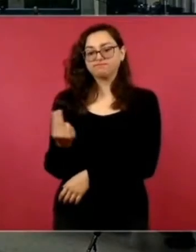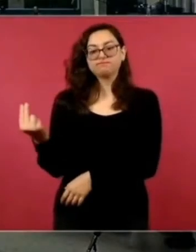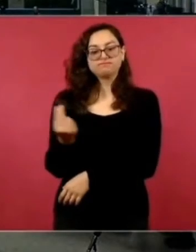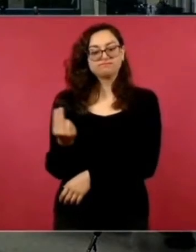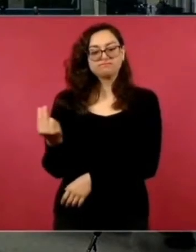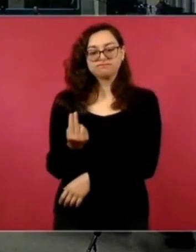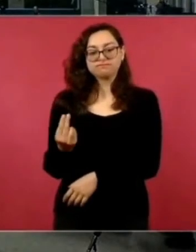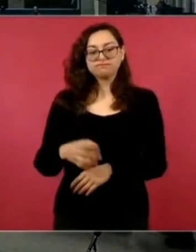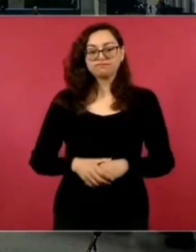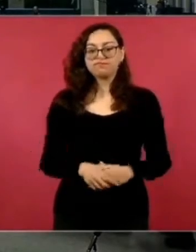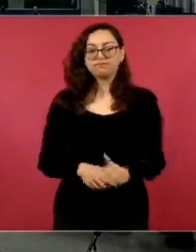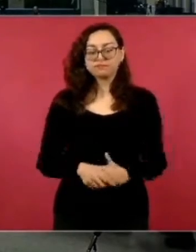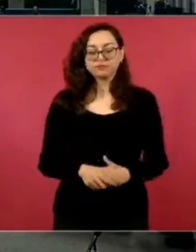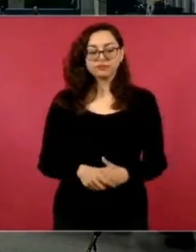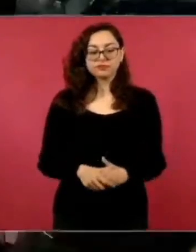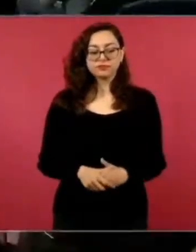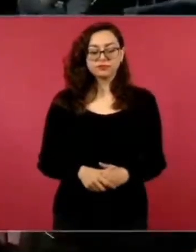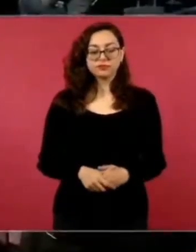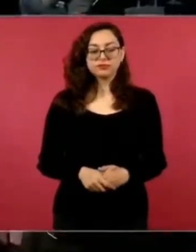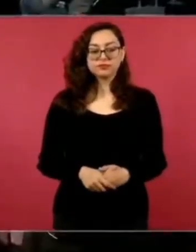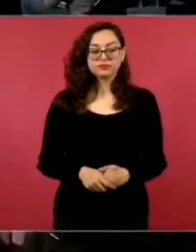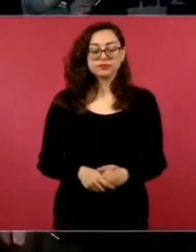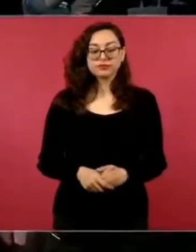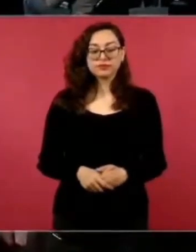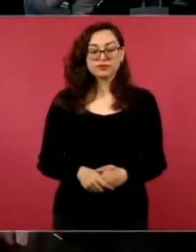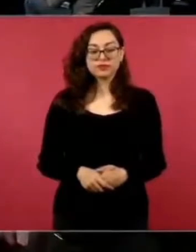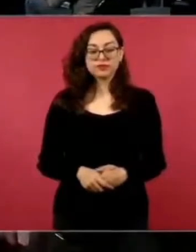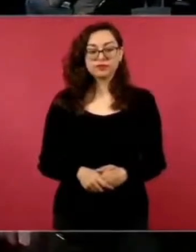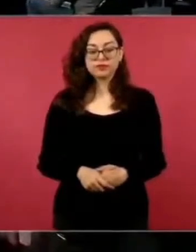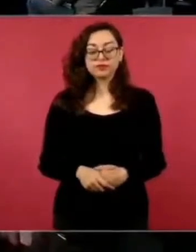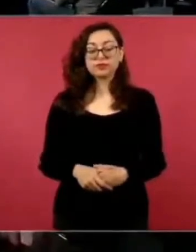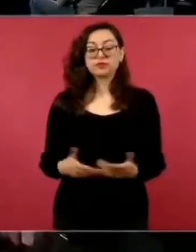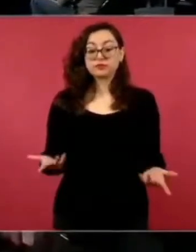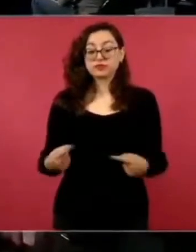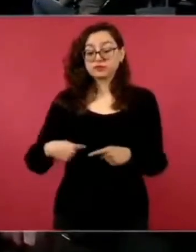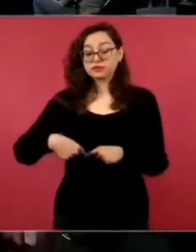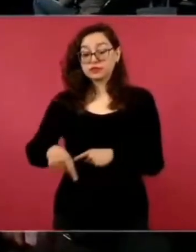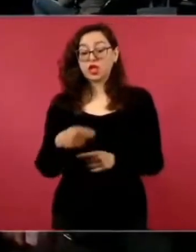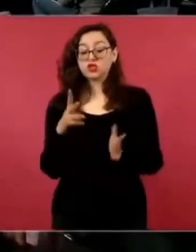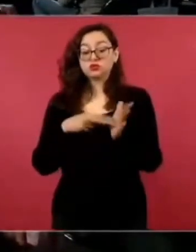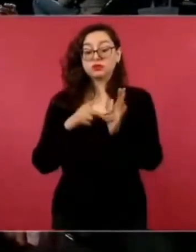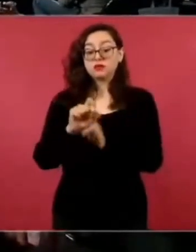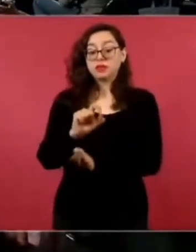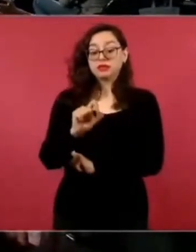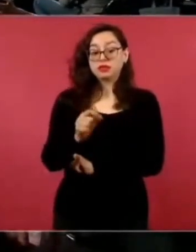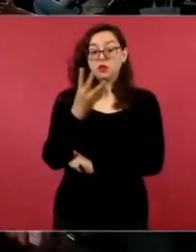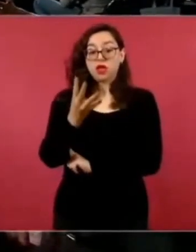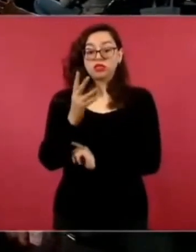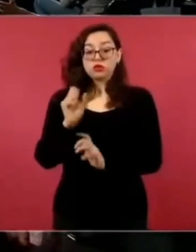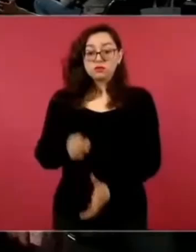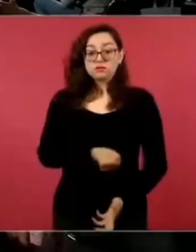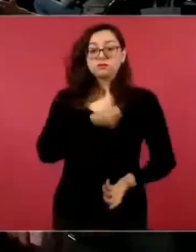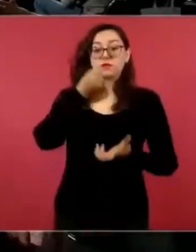Esto es anual. Sí, ese es el presupuesto de este año. Del presupuesto de este año.